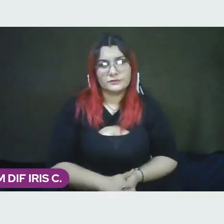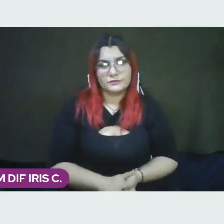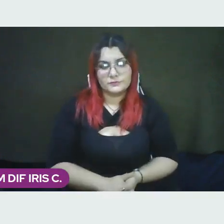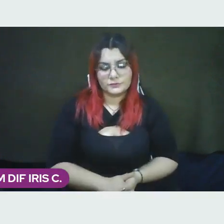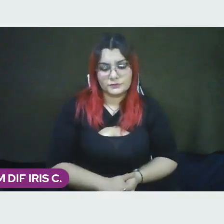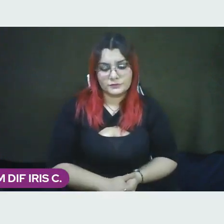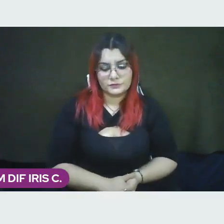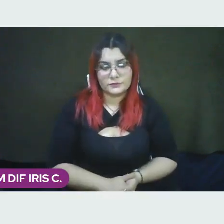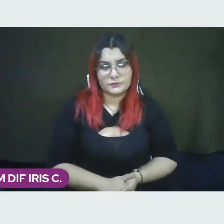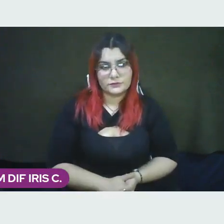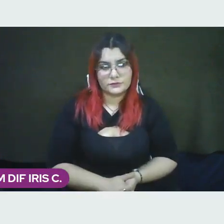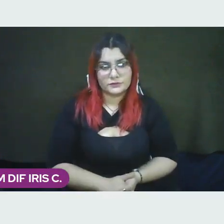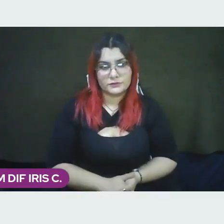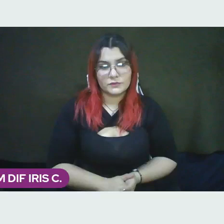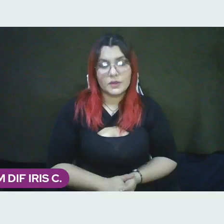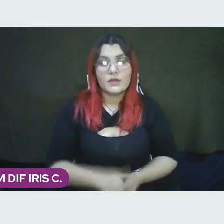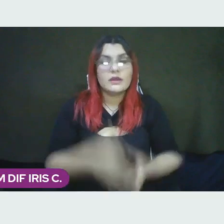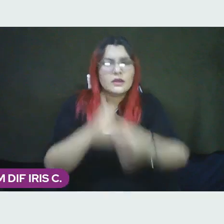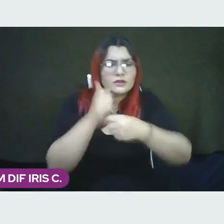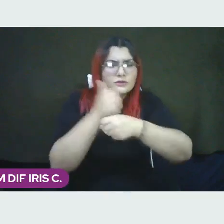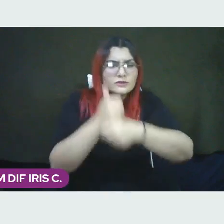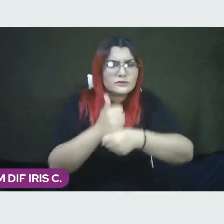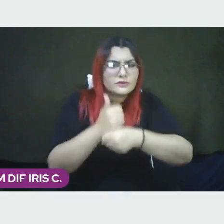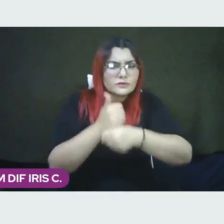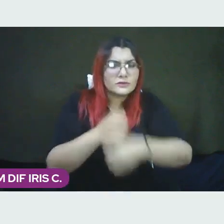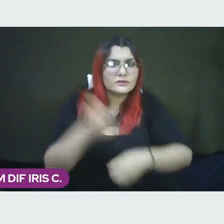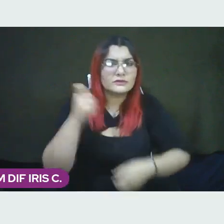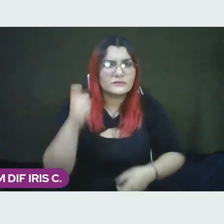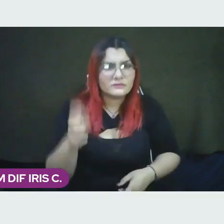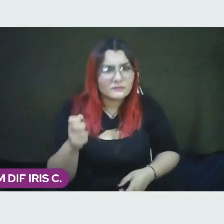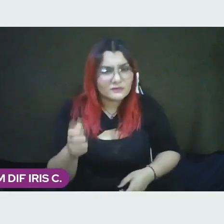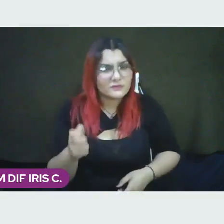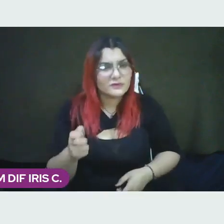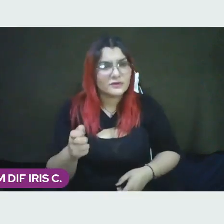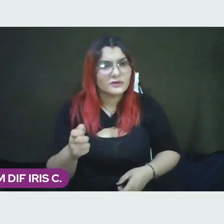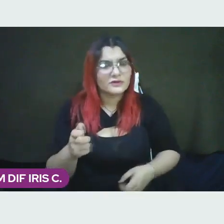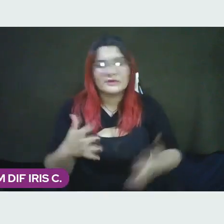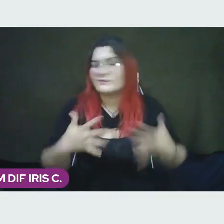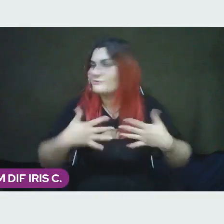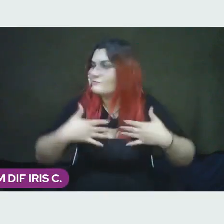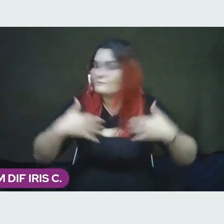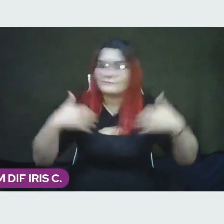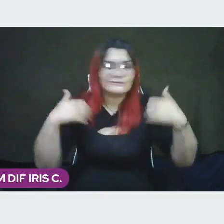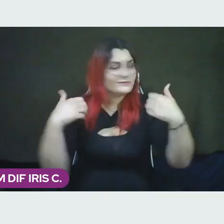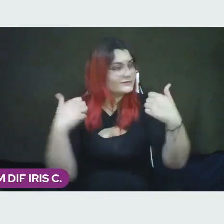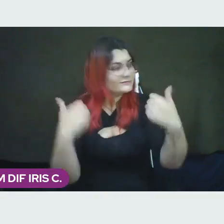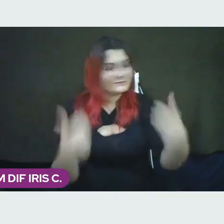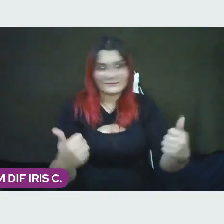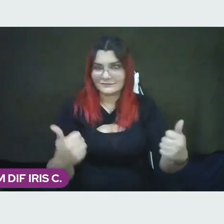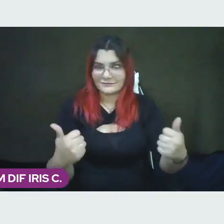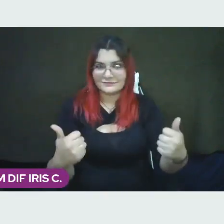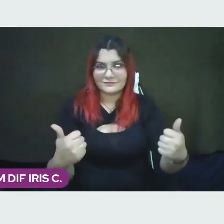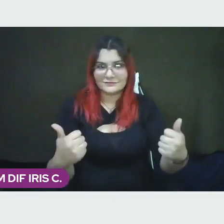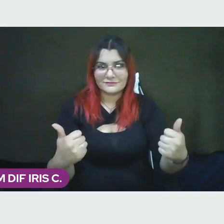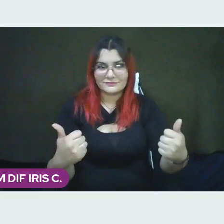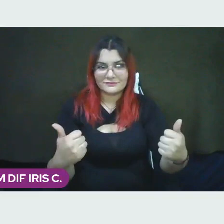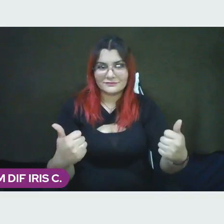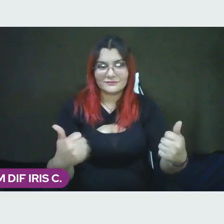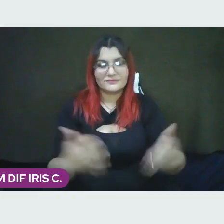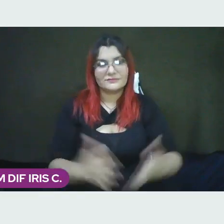Y el sufrimiento tiene que ver con esa incapacidad que yo tengo para asumir